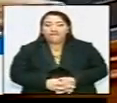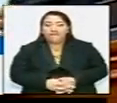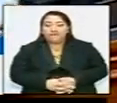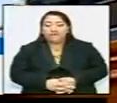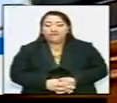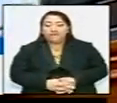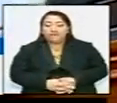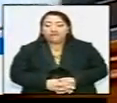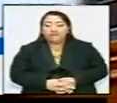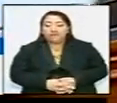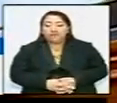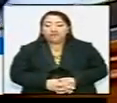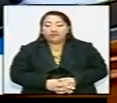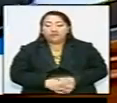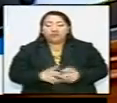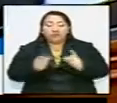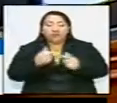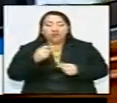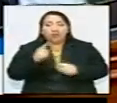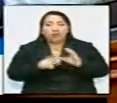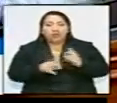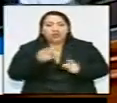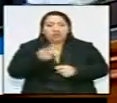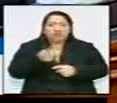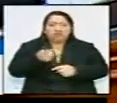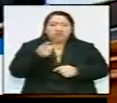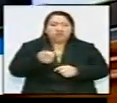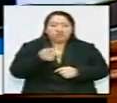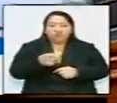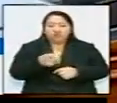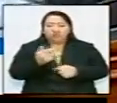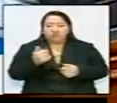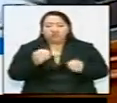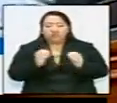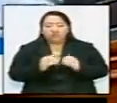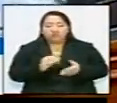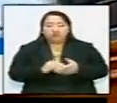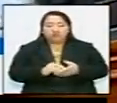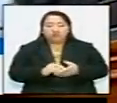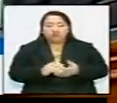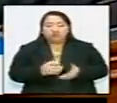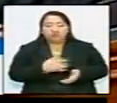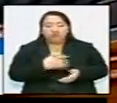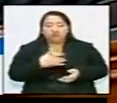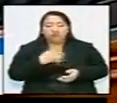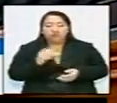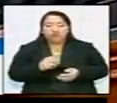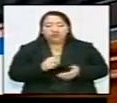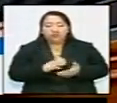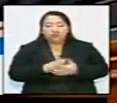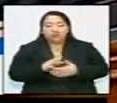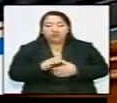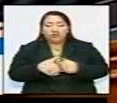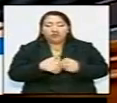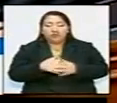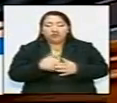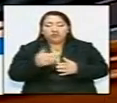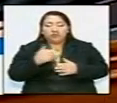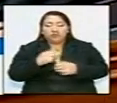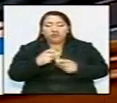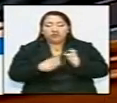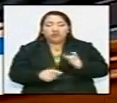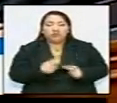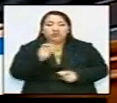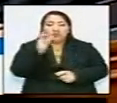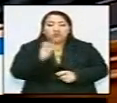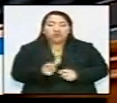lenguaje intimidatorio y avezado. Siendo lo más indignante, el mensaje enviado por esta